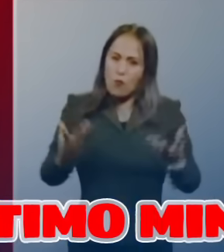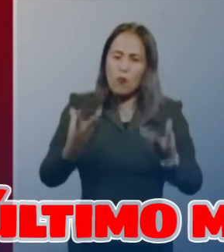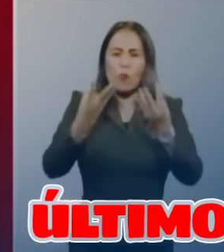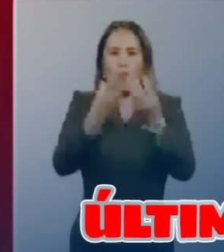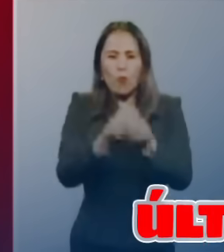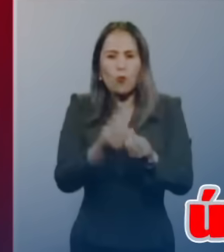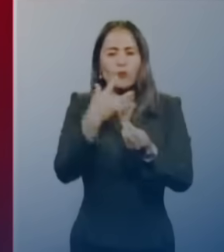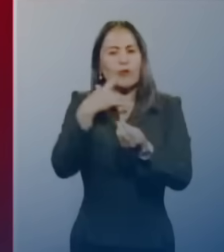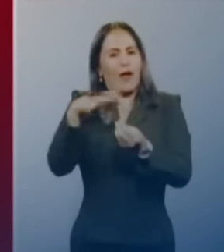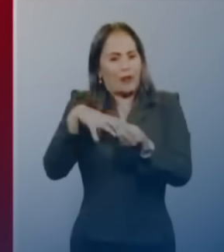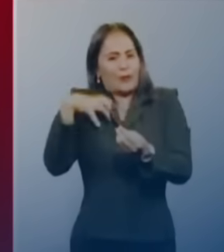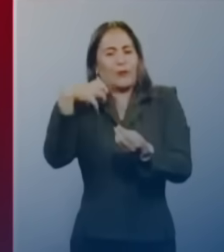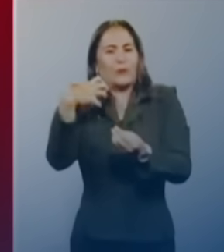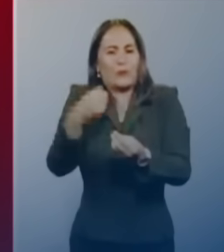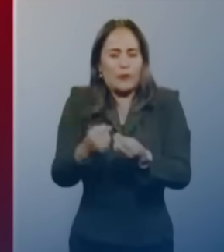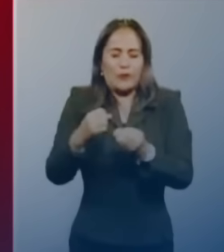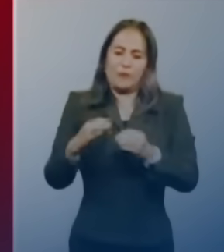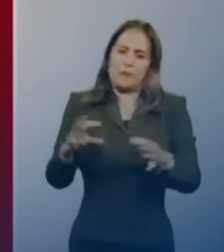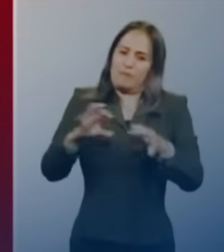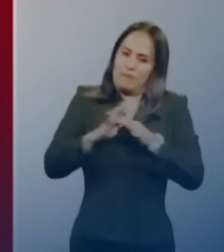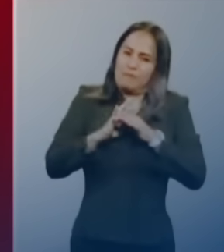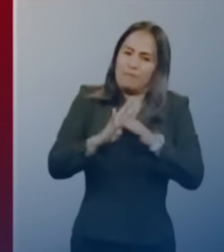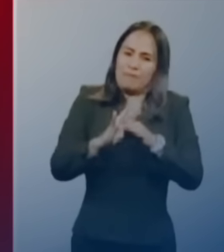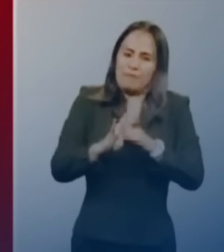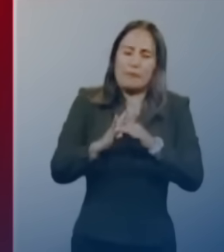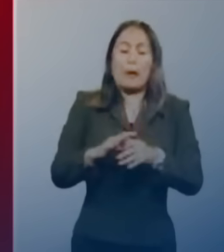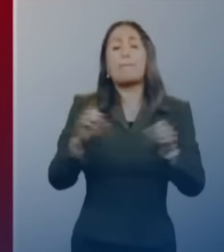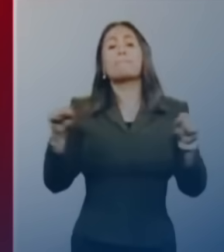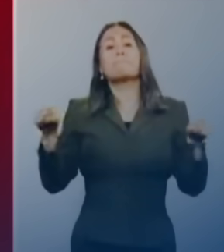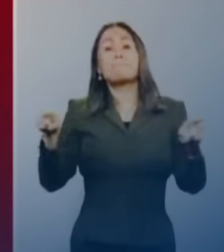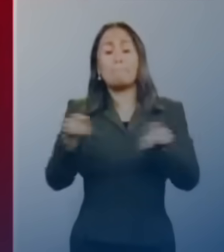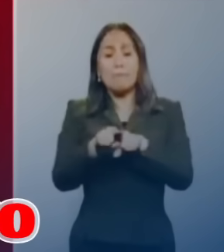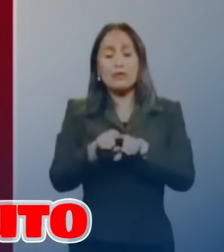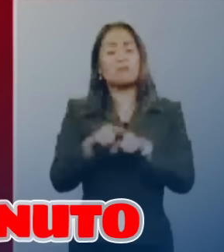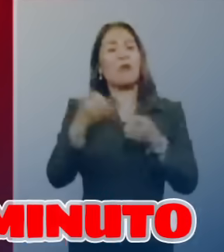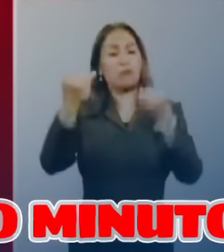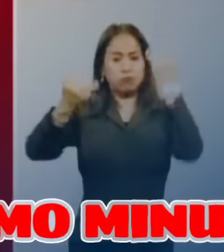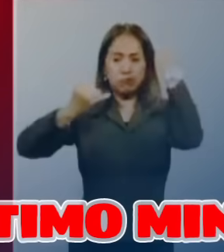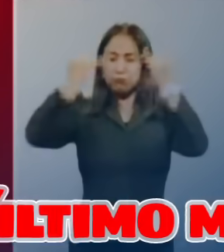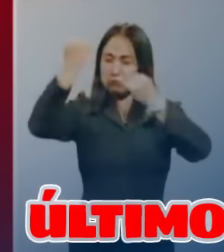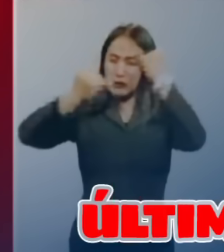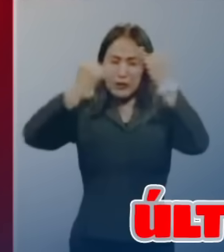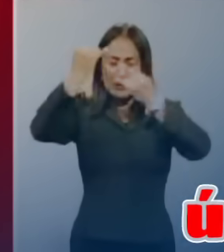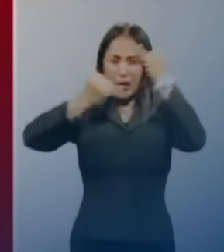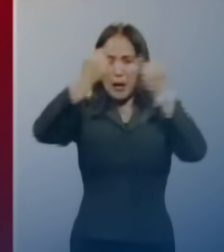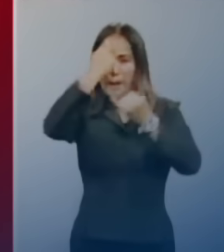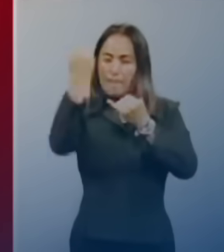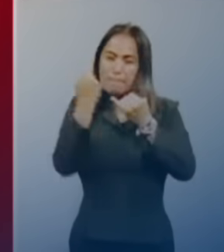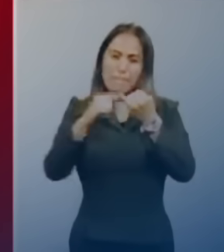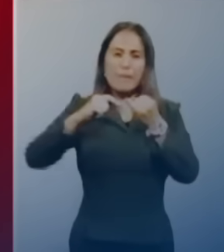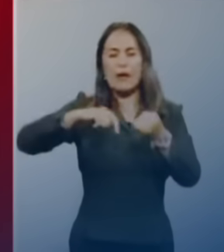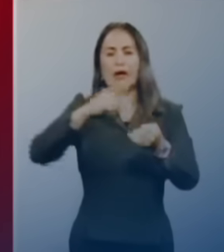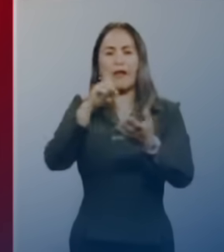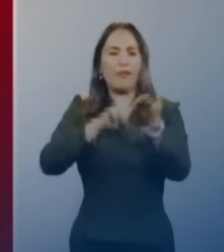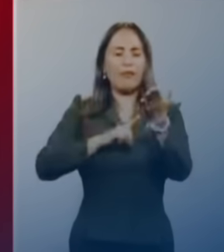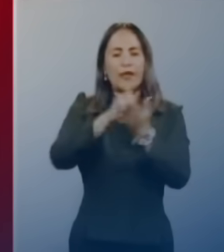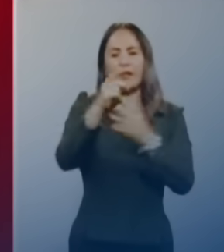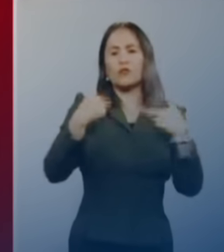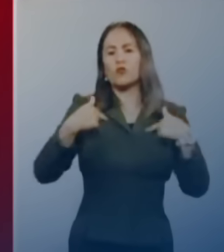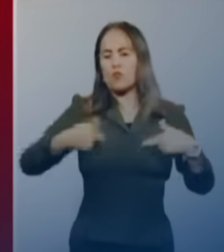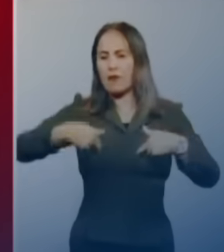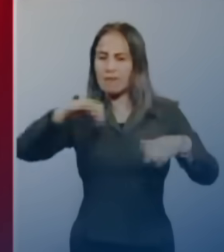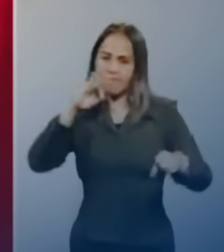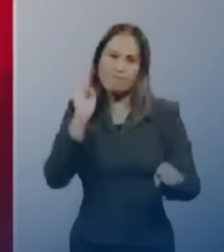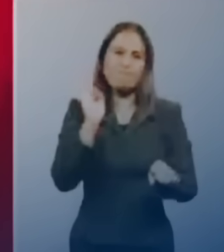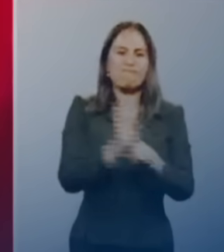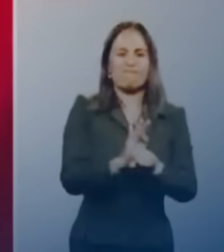también y de manera sustancial ideales en la protección y garantía de los derechos